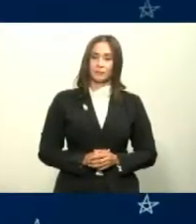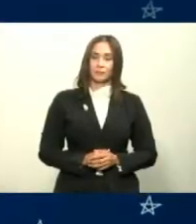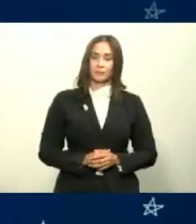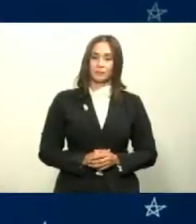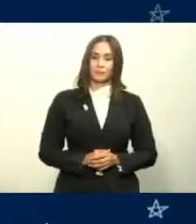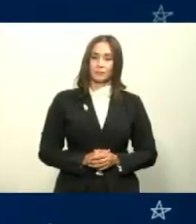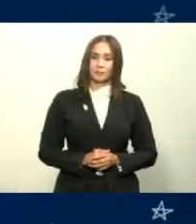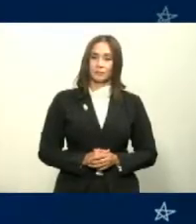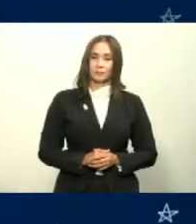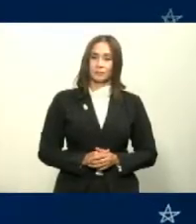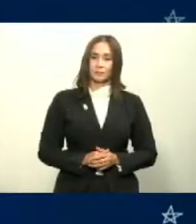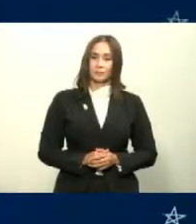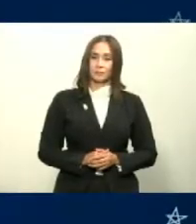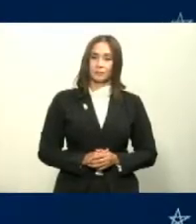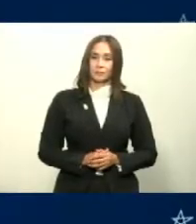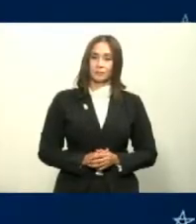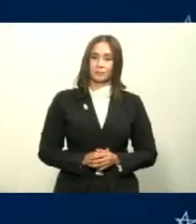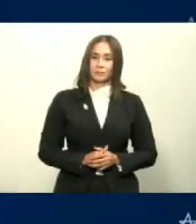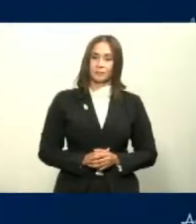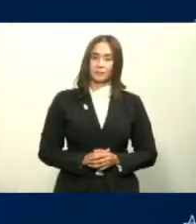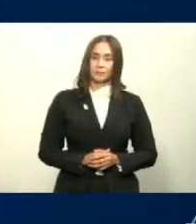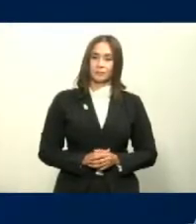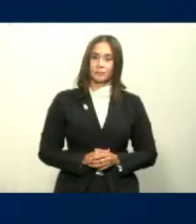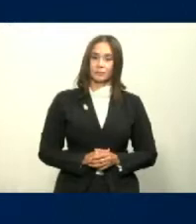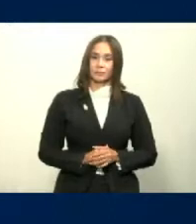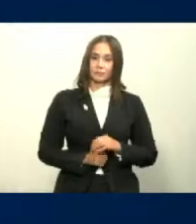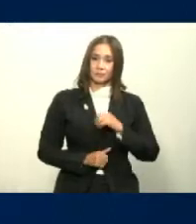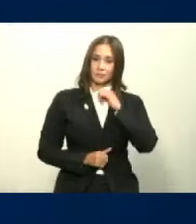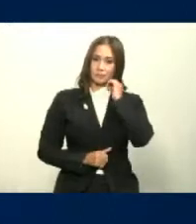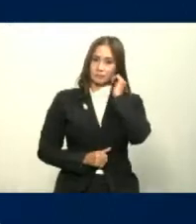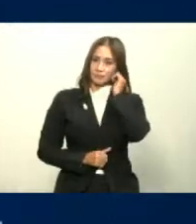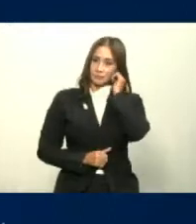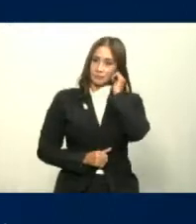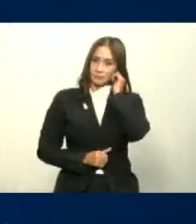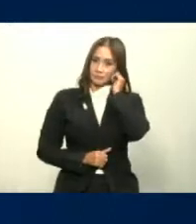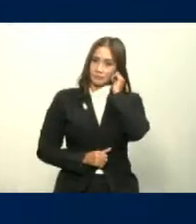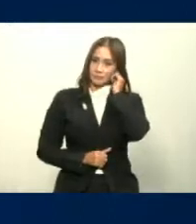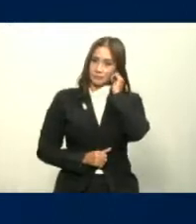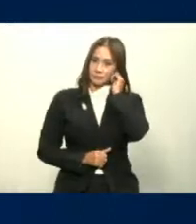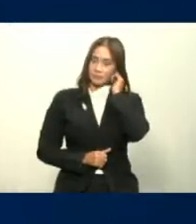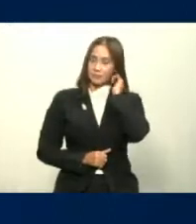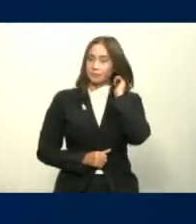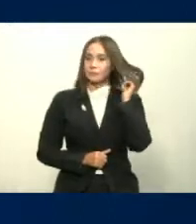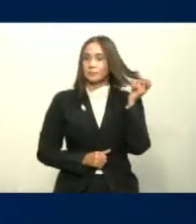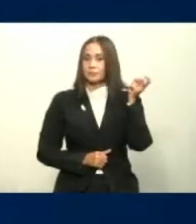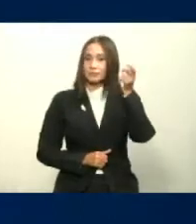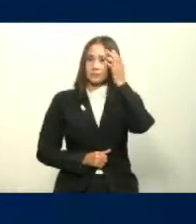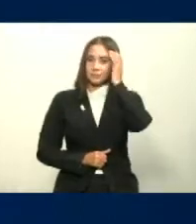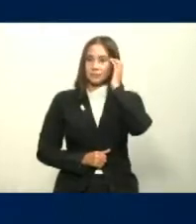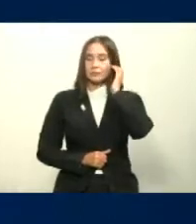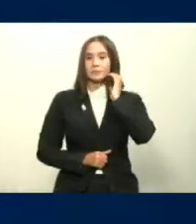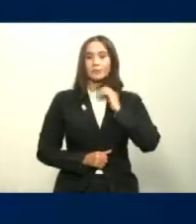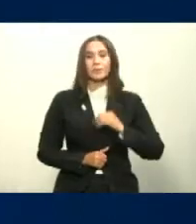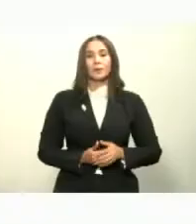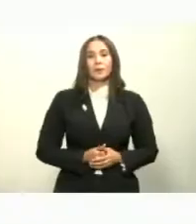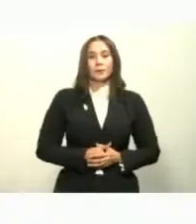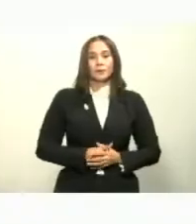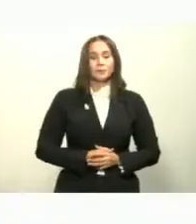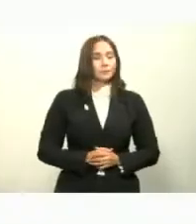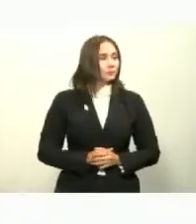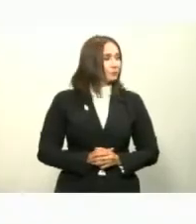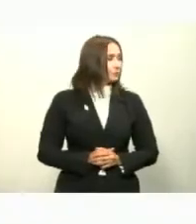42.840, el Distrito Nacional con 12.360, San Cristóbal con 17.220